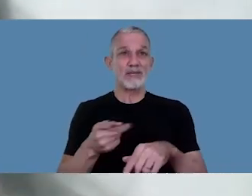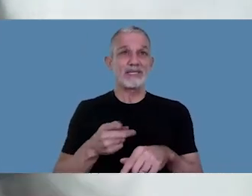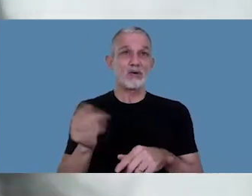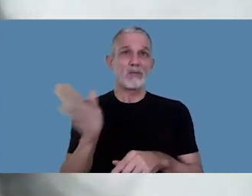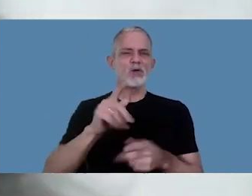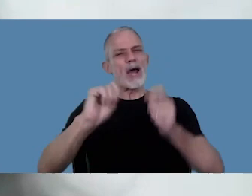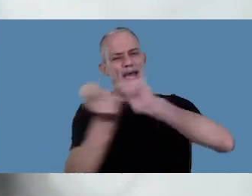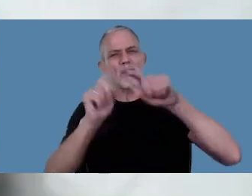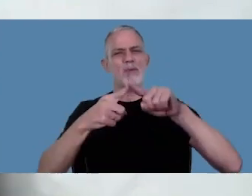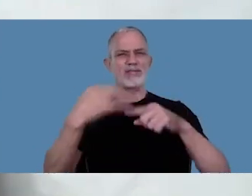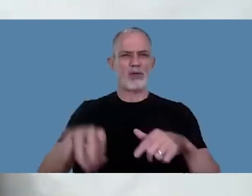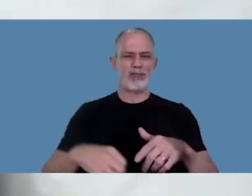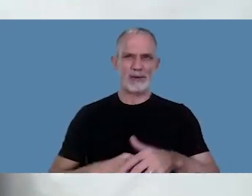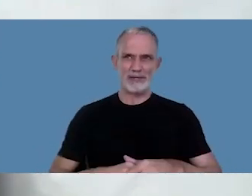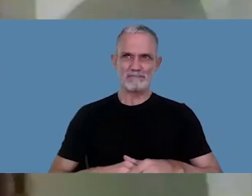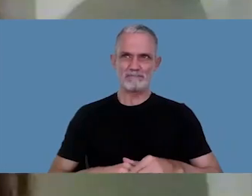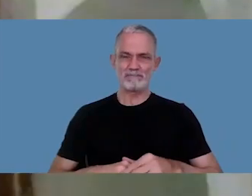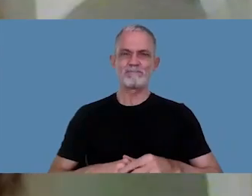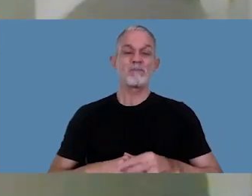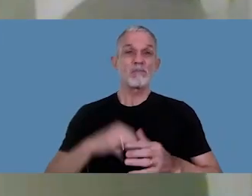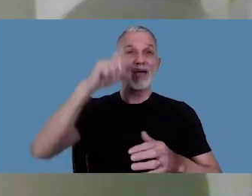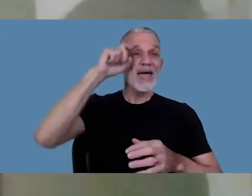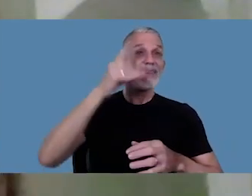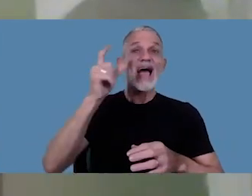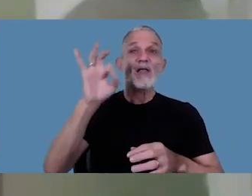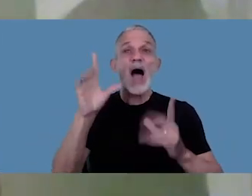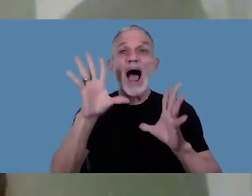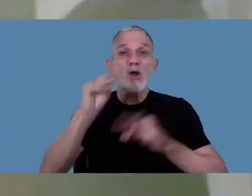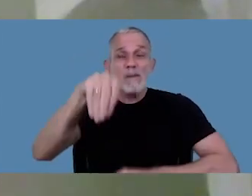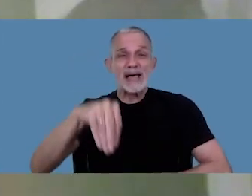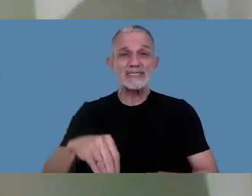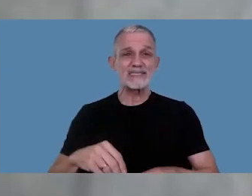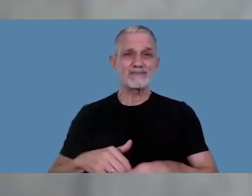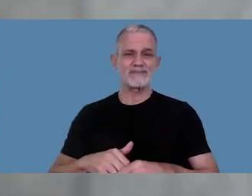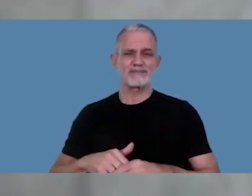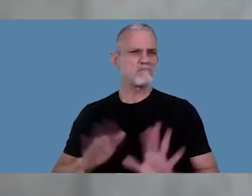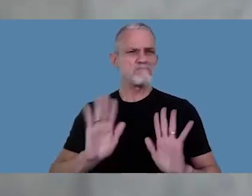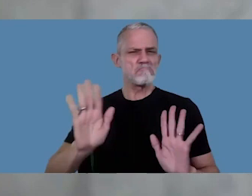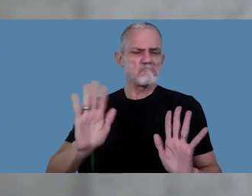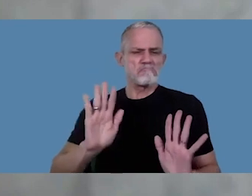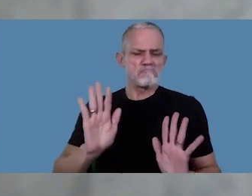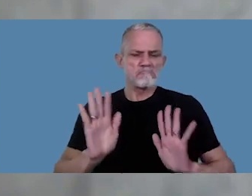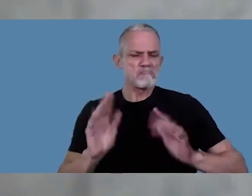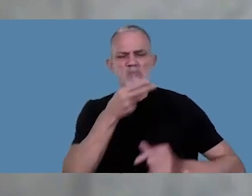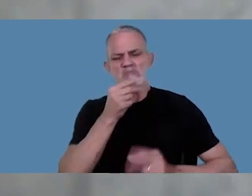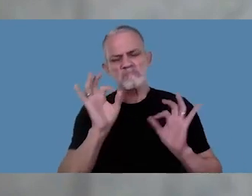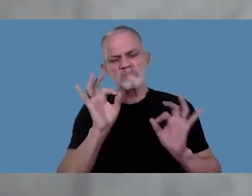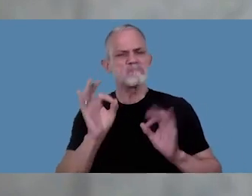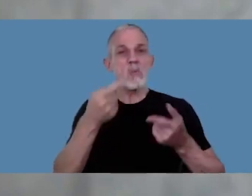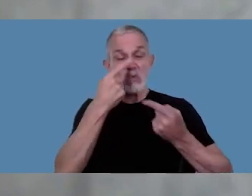político. Exactamente. Edgar, no sé si vos Bueno, querés bárbaro. agregar algo más. No, nada que agregar, nada que agregar. Todo muy